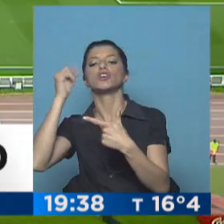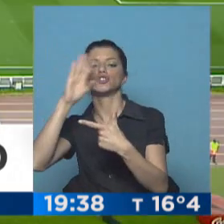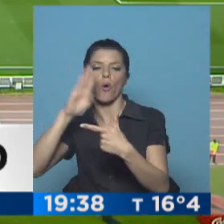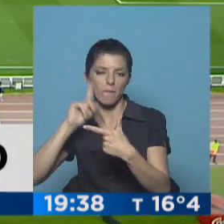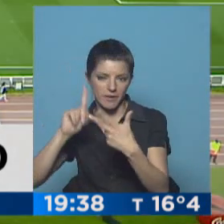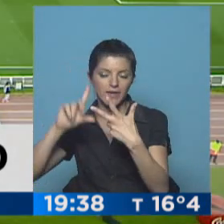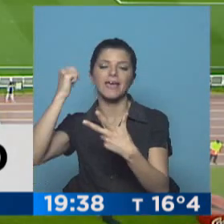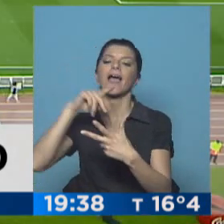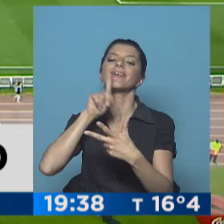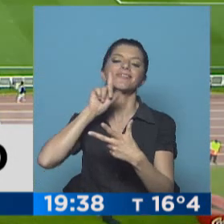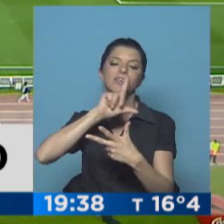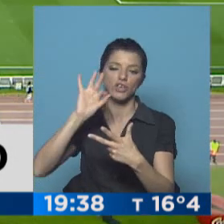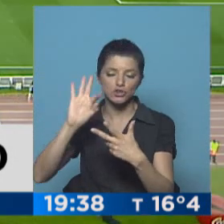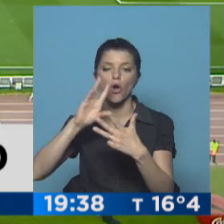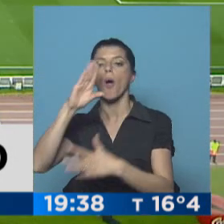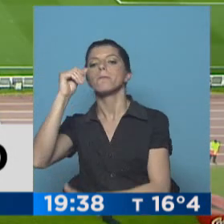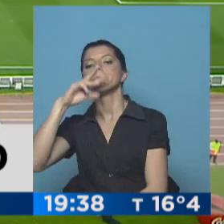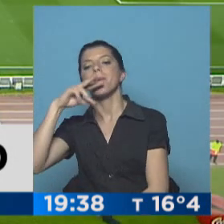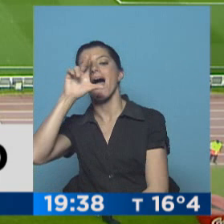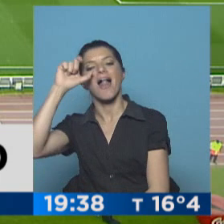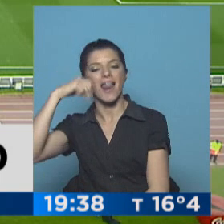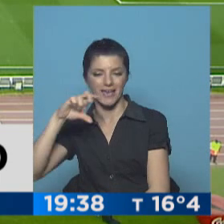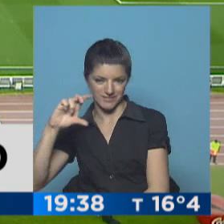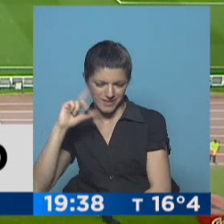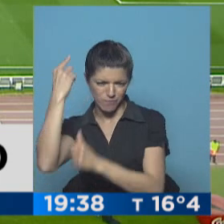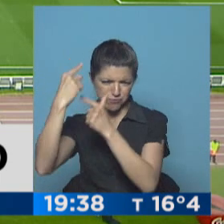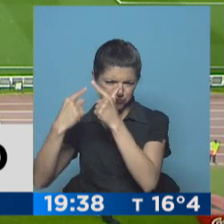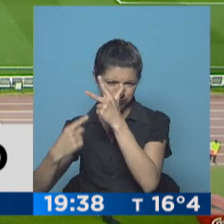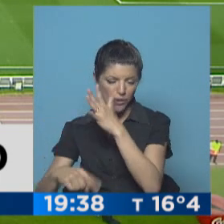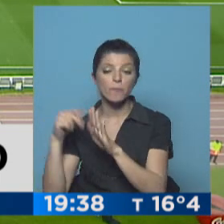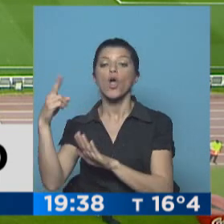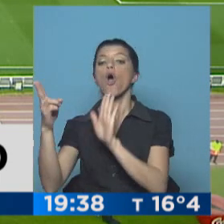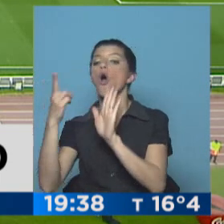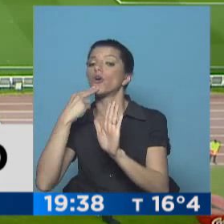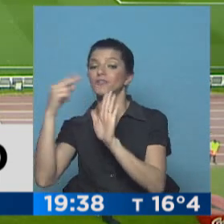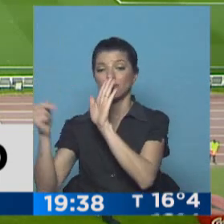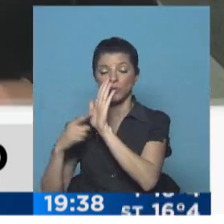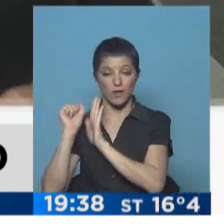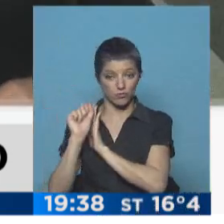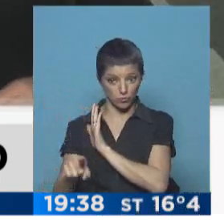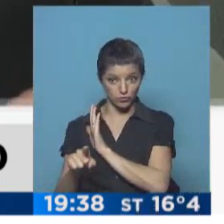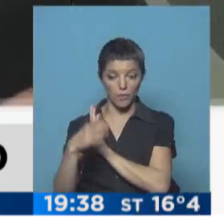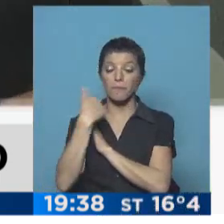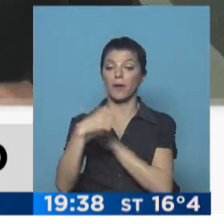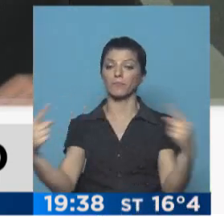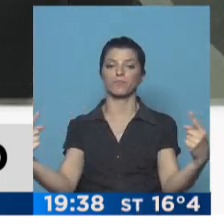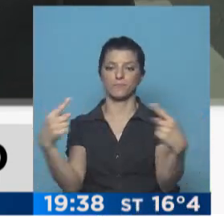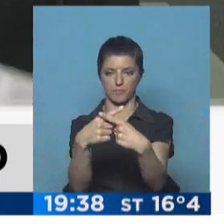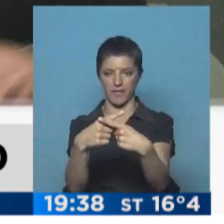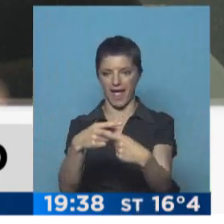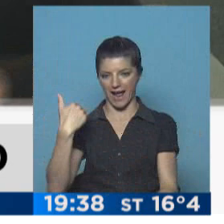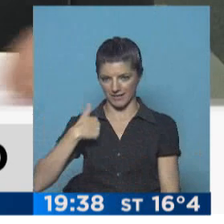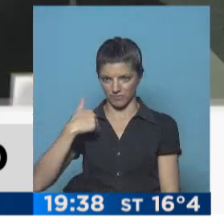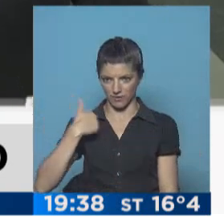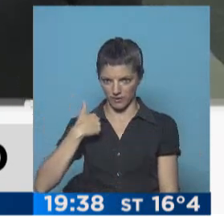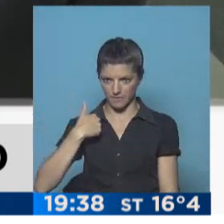Novoa, Castillo, Valencia, Martínez, Caicedo y Bolaños. Los 11 de Quinteros para salir a enfrentar al seleccionado argentino.